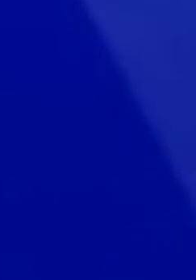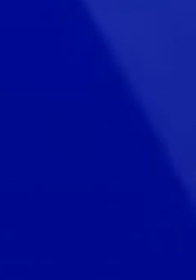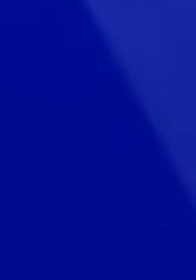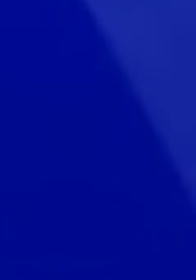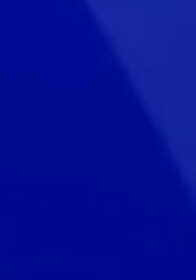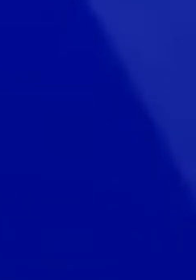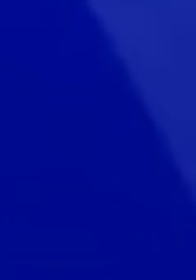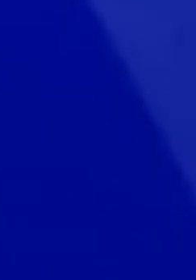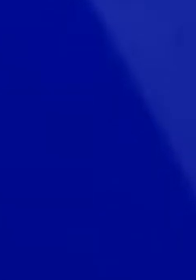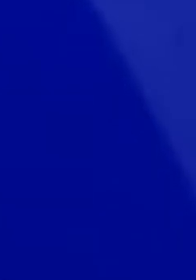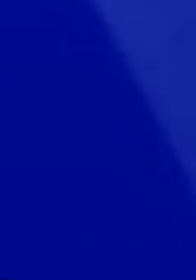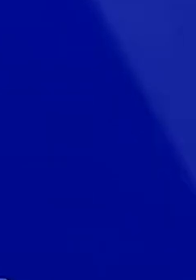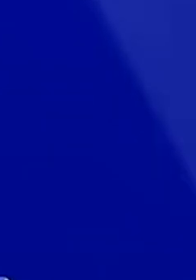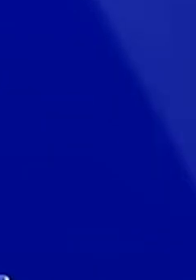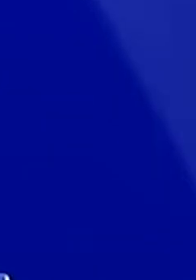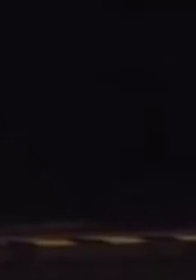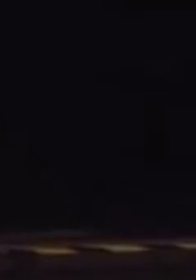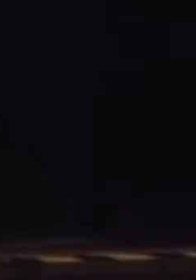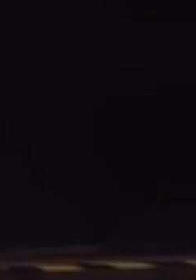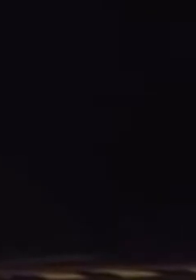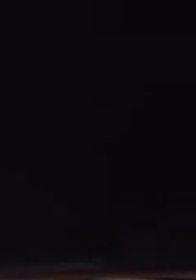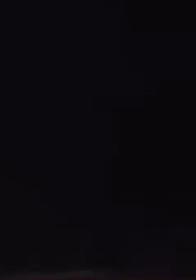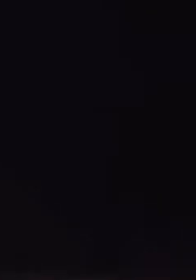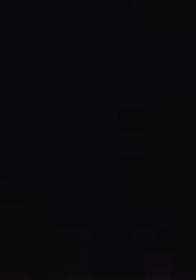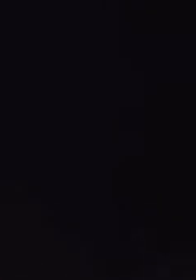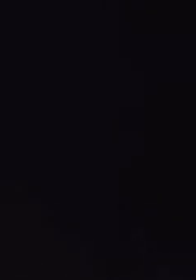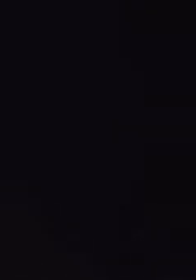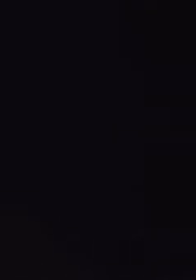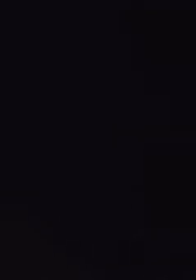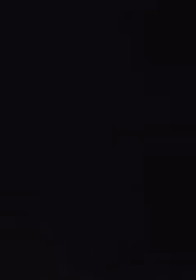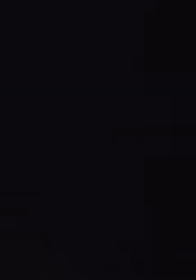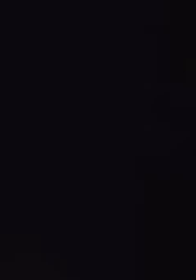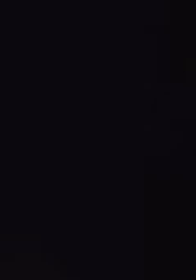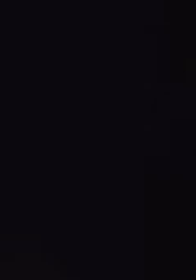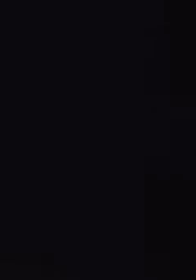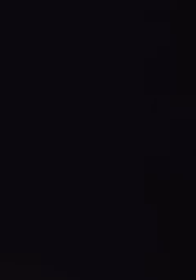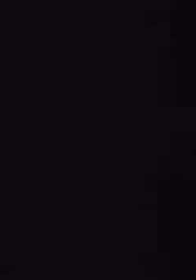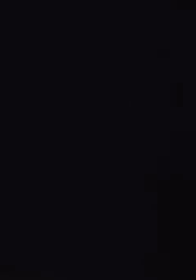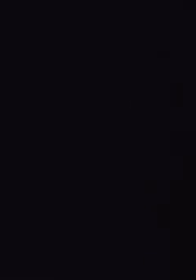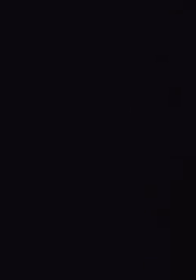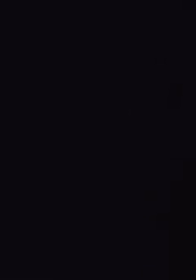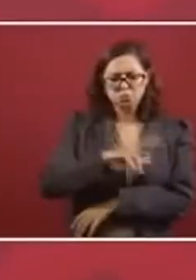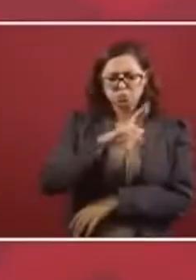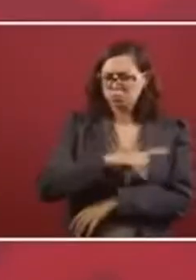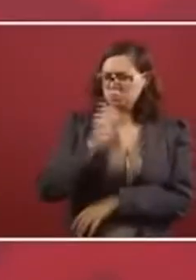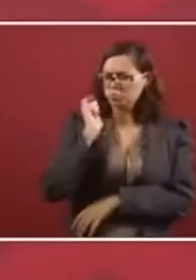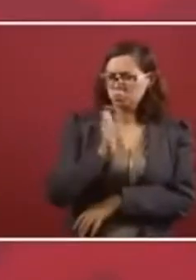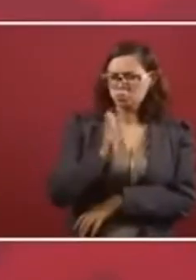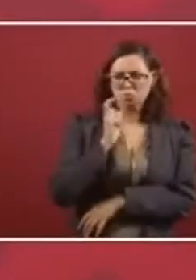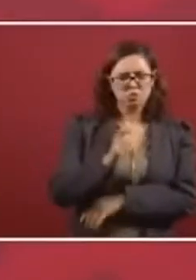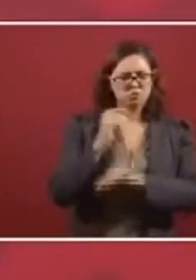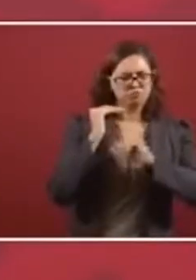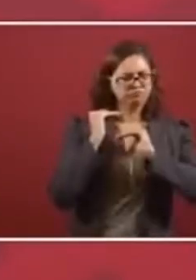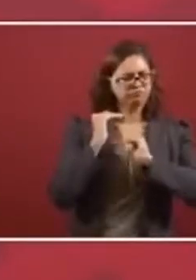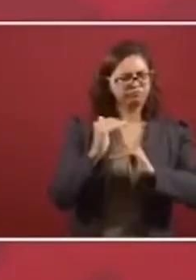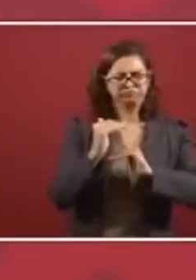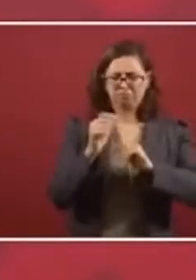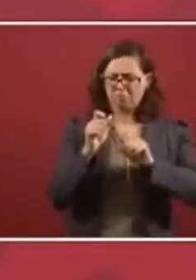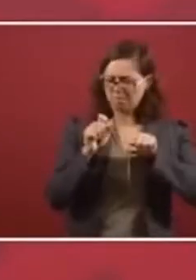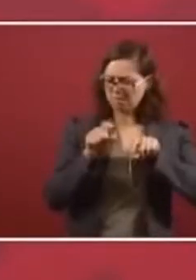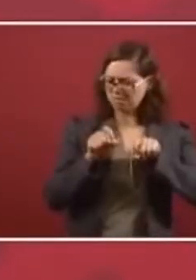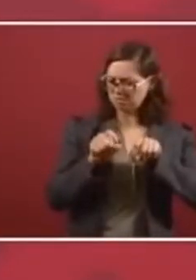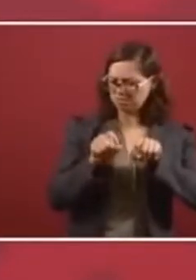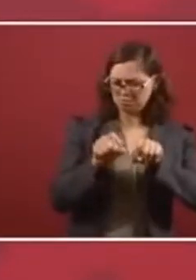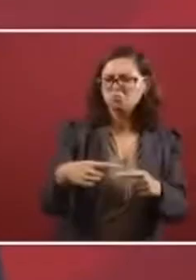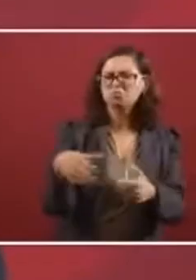El empresario mexicano Carlos Slim ha dado positivo en las pruebas de COVID-19. El hombre más rico de México había acudido de forma preventiva al